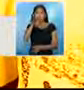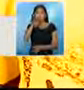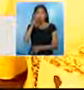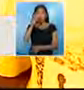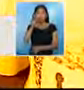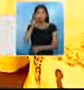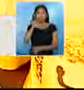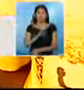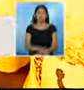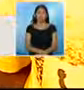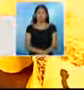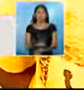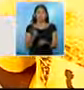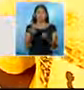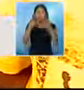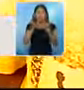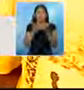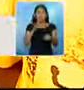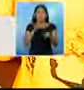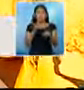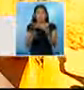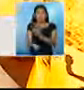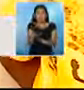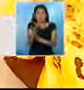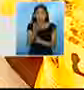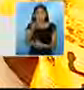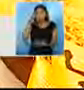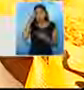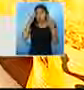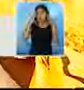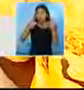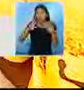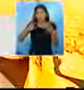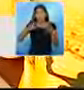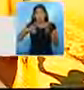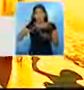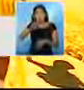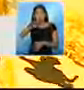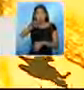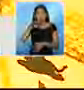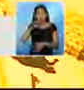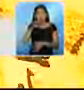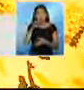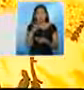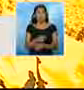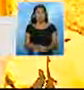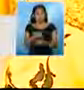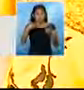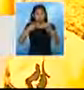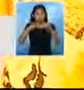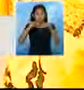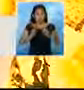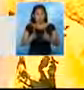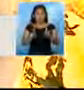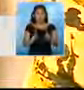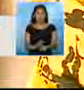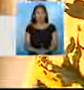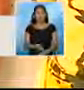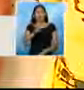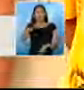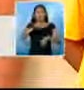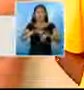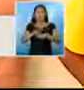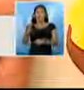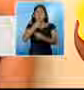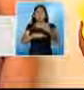108. ¿108? ¿Y cuántos hay para en la mañana? No se sabe todavía, son como 200 y tanto. O sea, sí tiene oportunidad tal vez. Señora, también, ¿usted desde qué hora